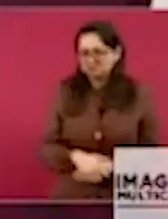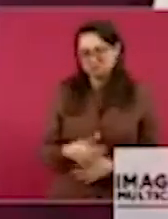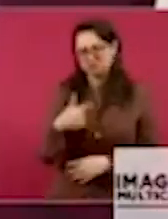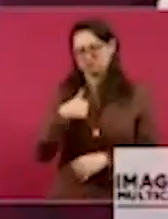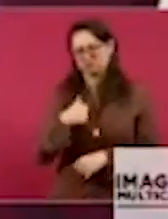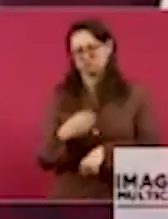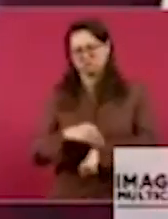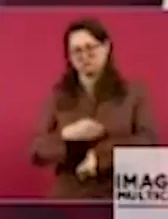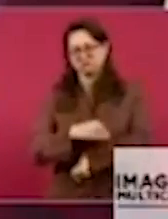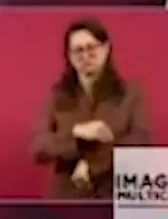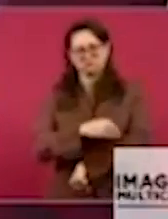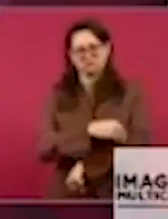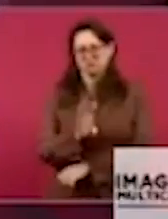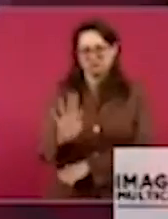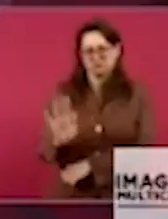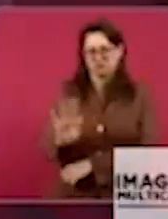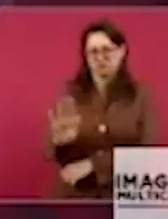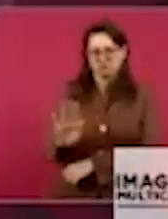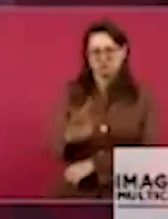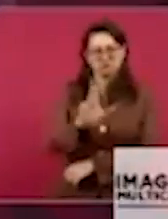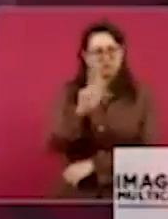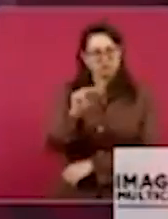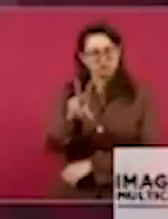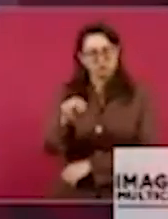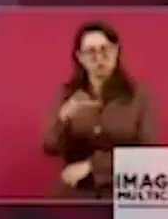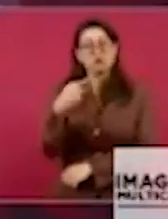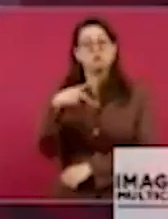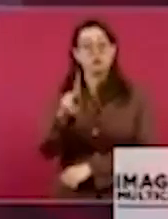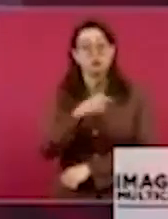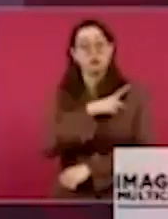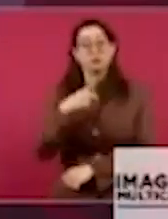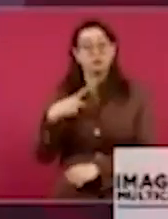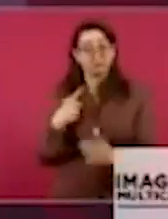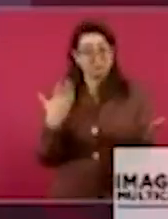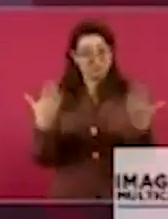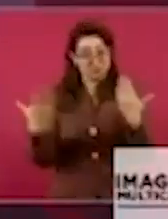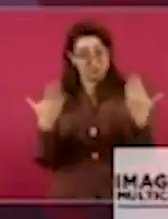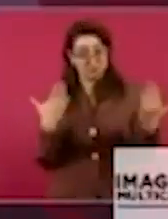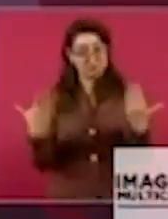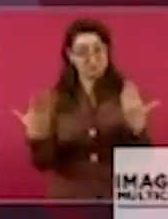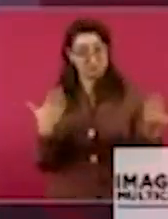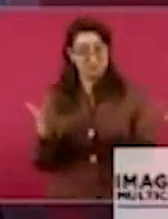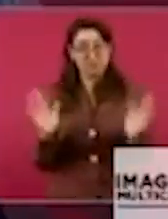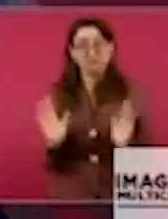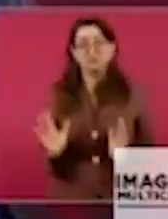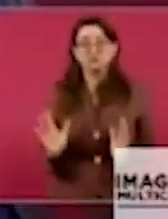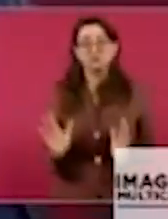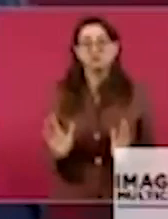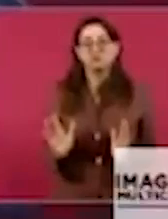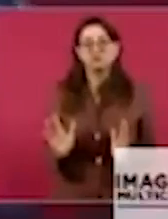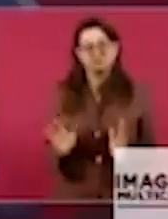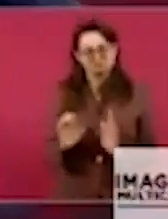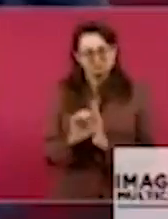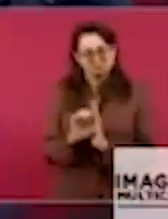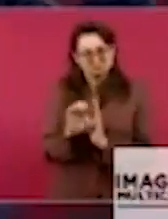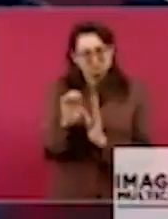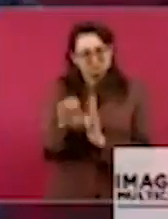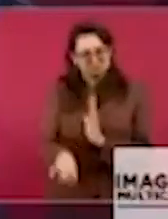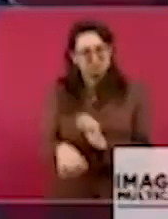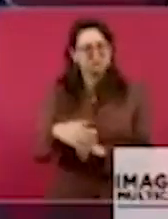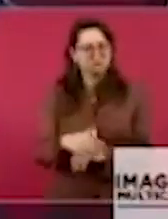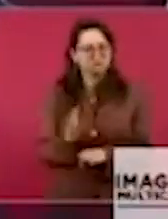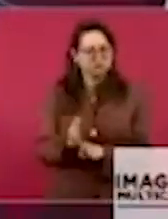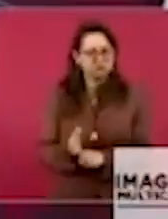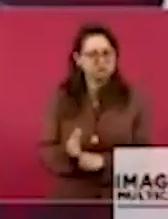decirles, ¿sí?, de que en el gobierno de el licenciado Peña Nieto, el gobierno de